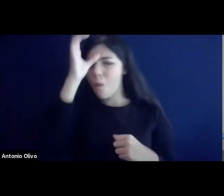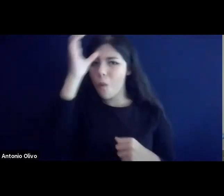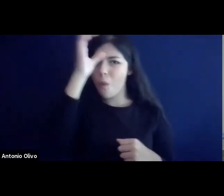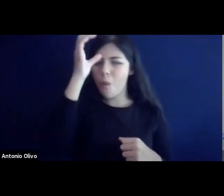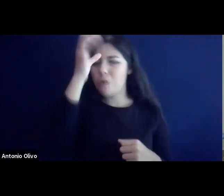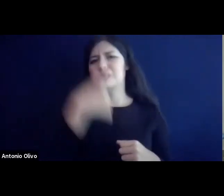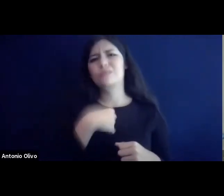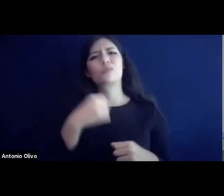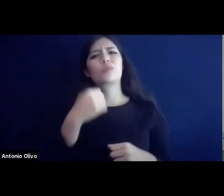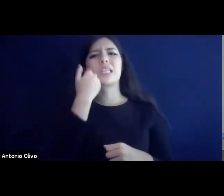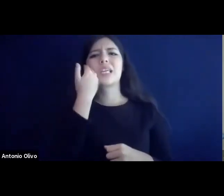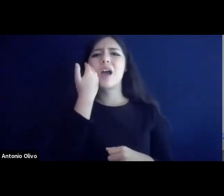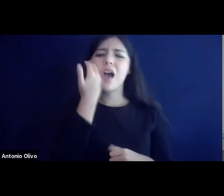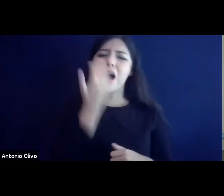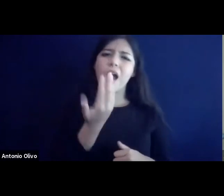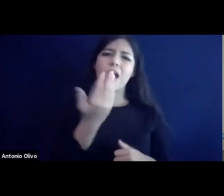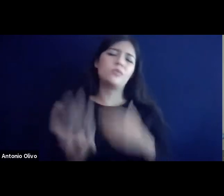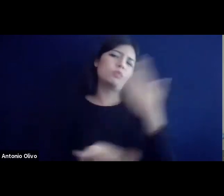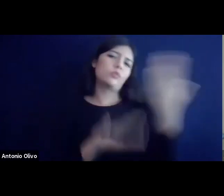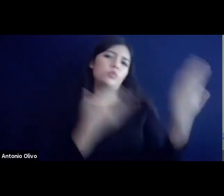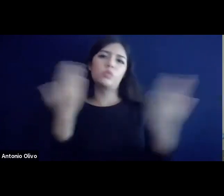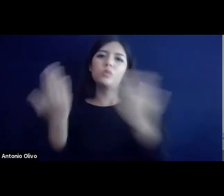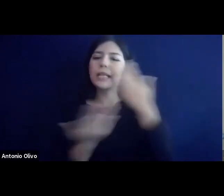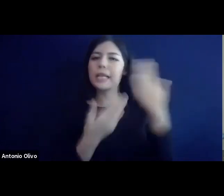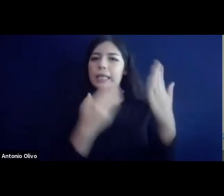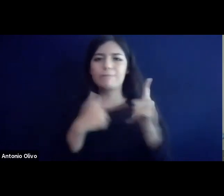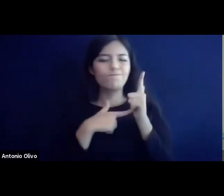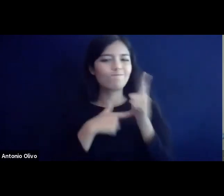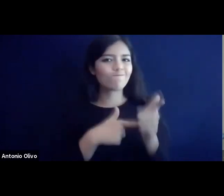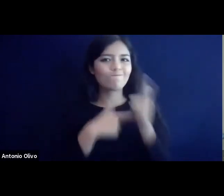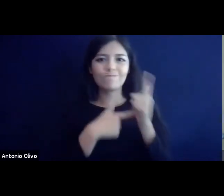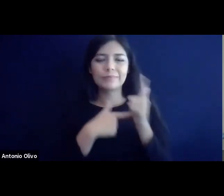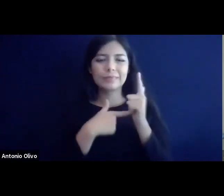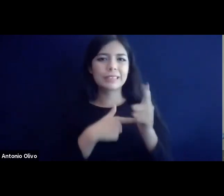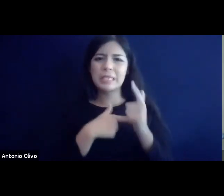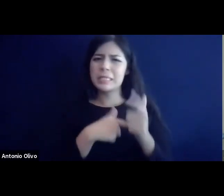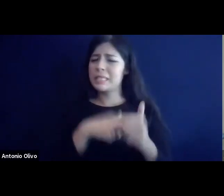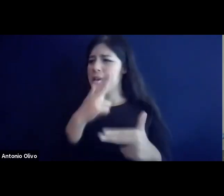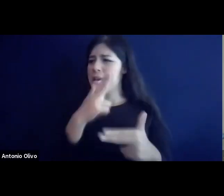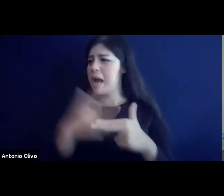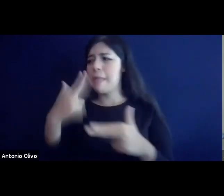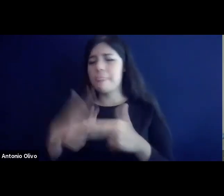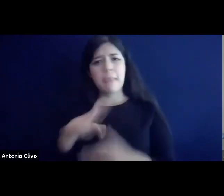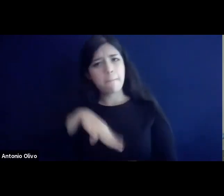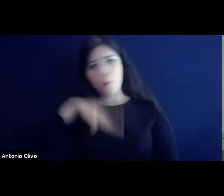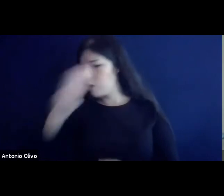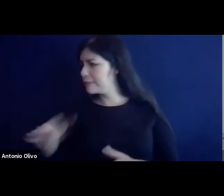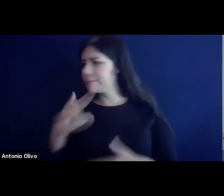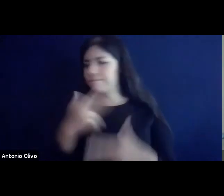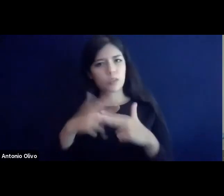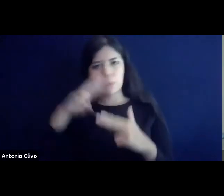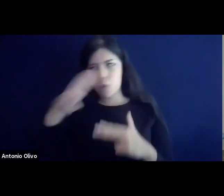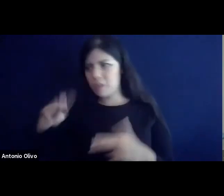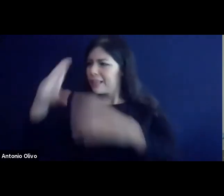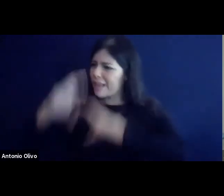Sabía que quería seguir estudiando y seguir haciendo hasta que me muriera. Seguir leyendo hasta que me muriera. Seguir cantando hasta